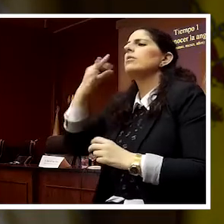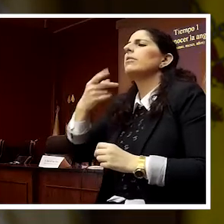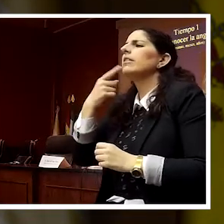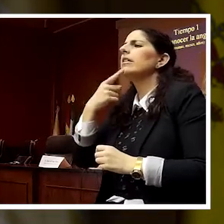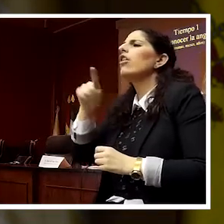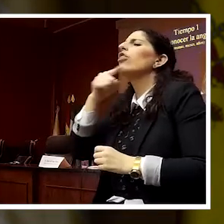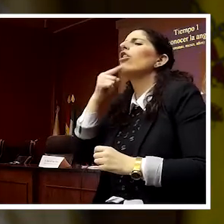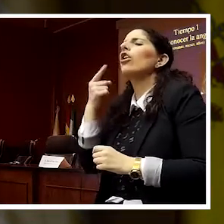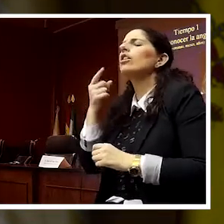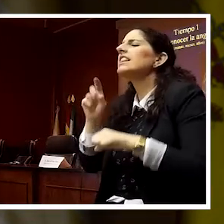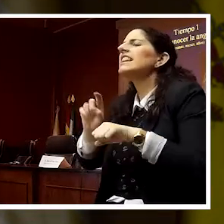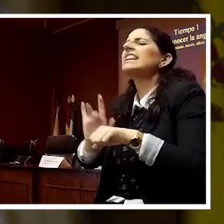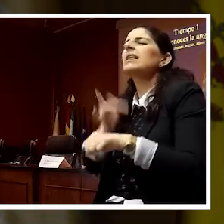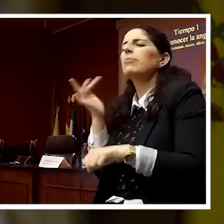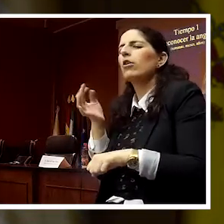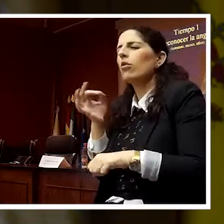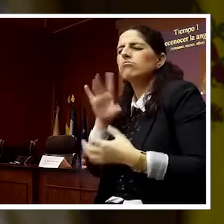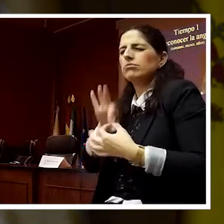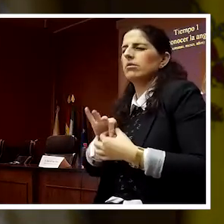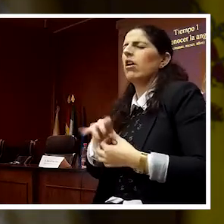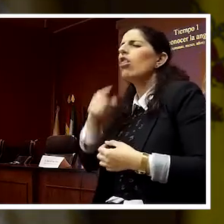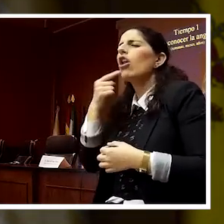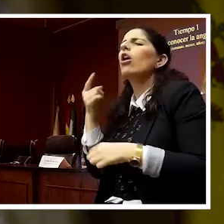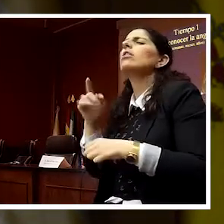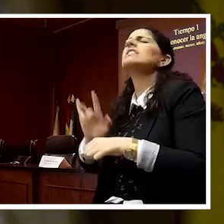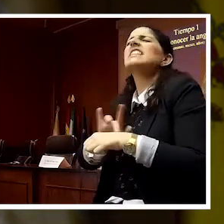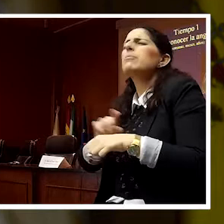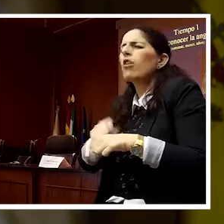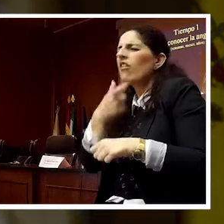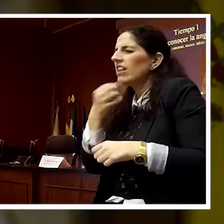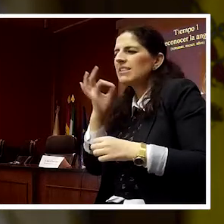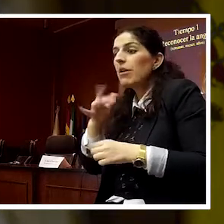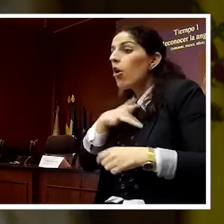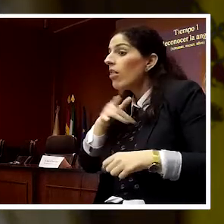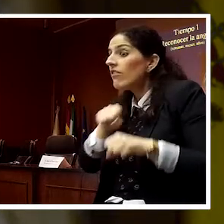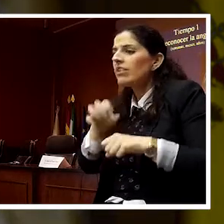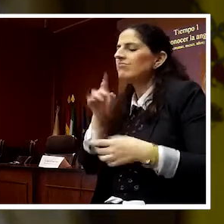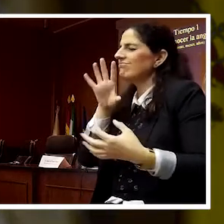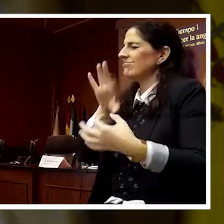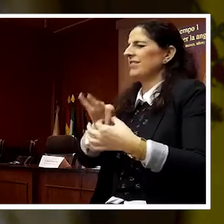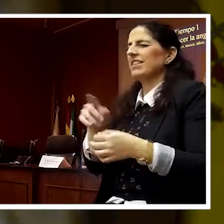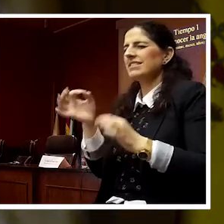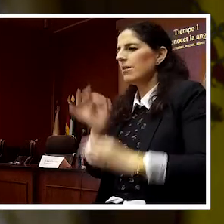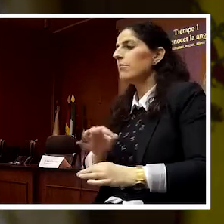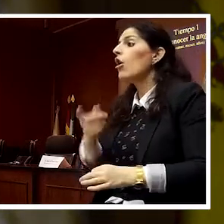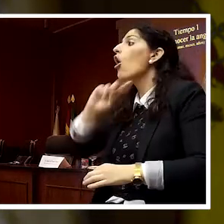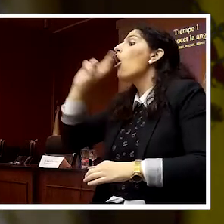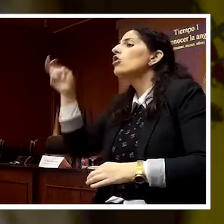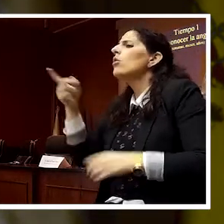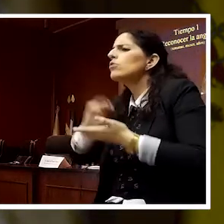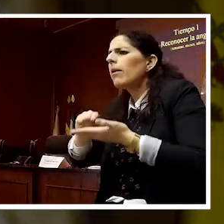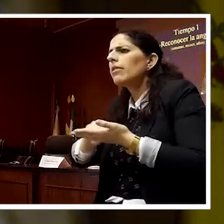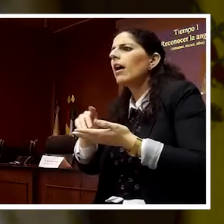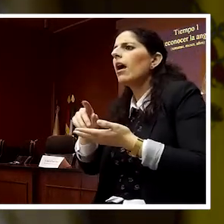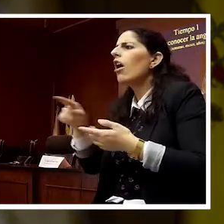de dolor típico o dolor atípico. Parece que el dolor atípico descarta cualquier cosa, pues no, no es